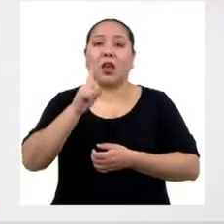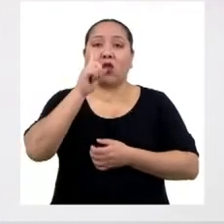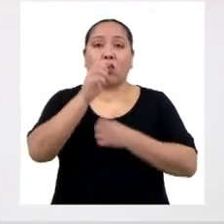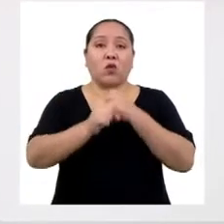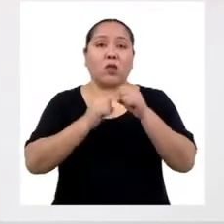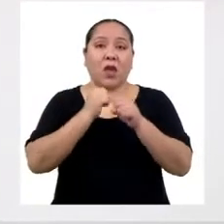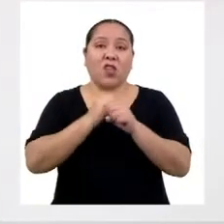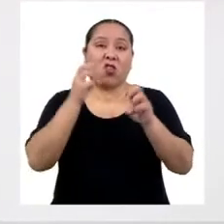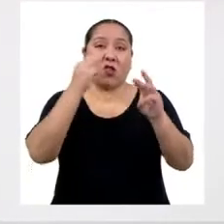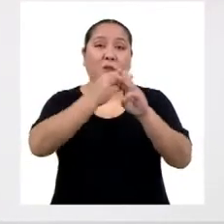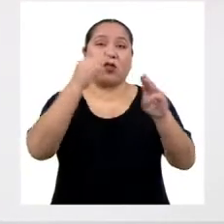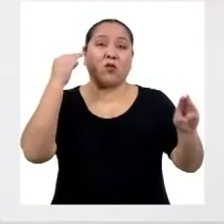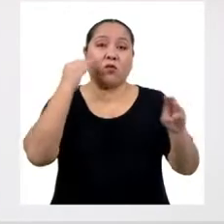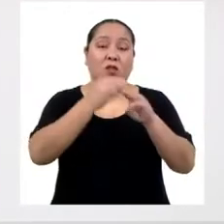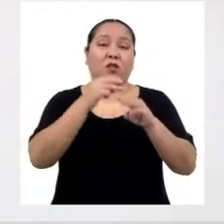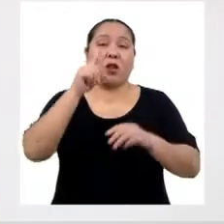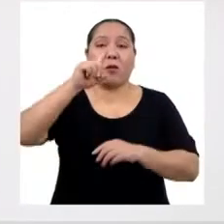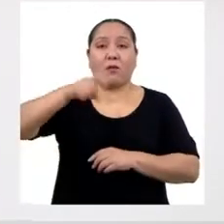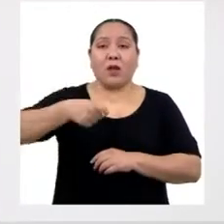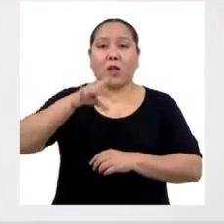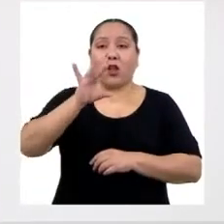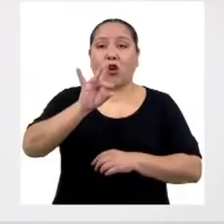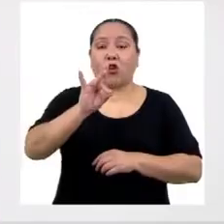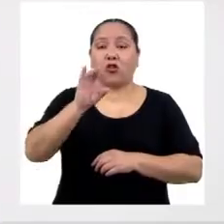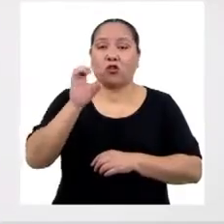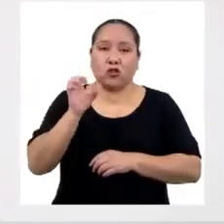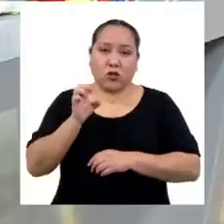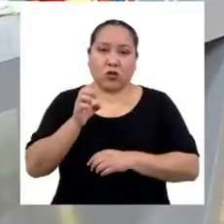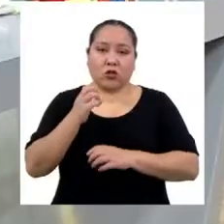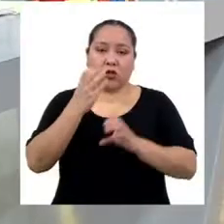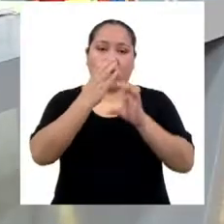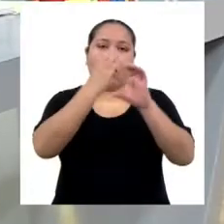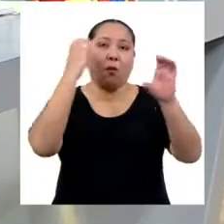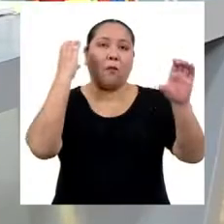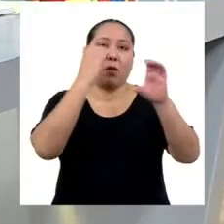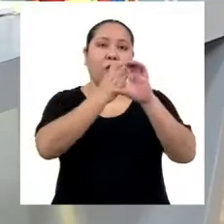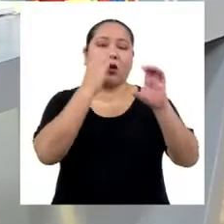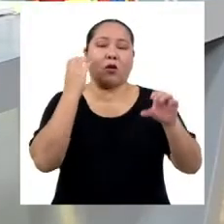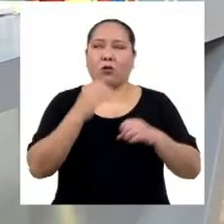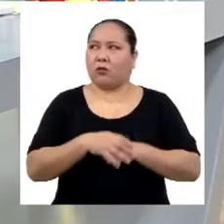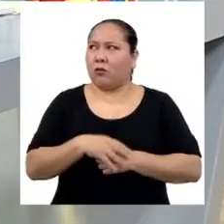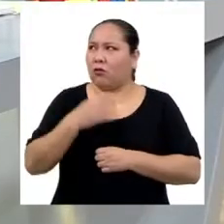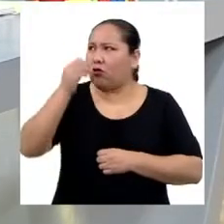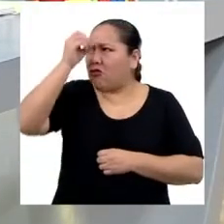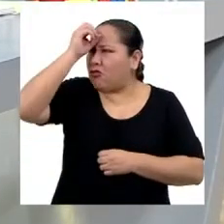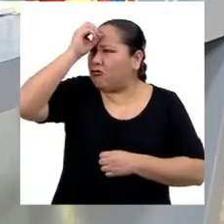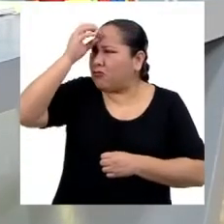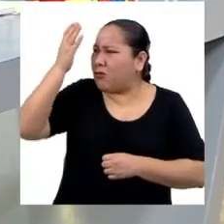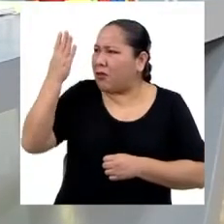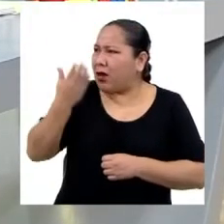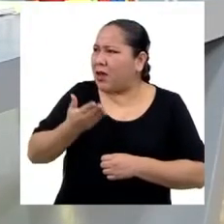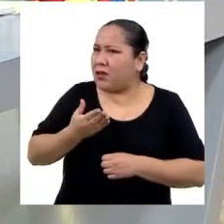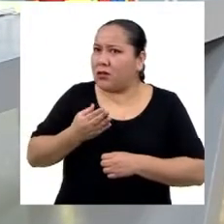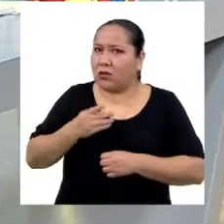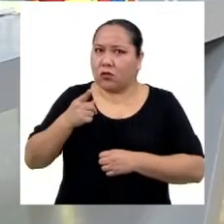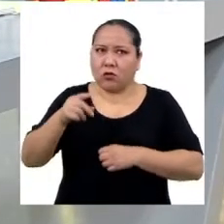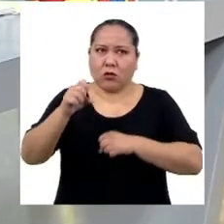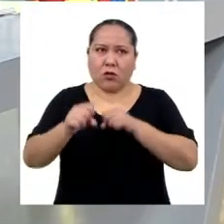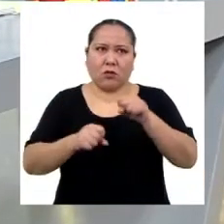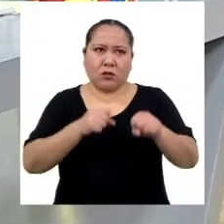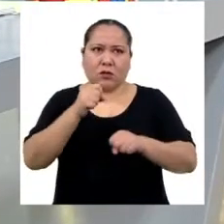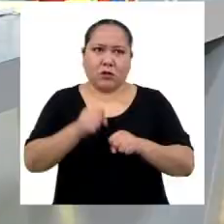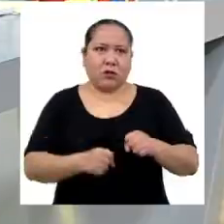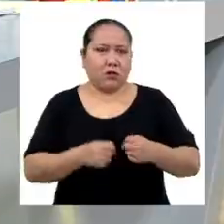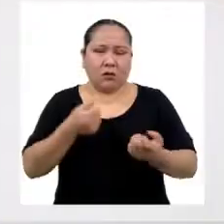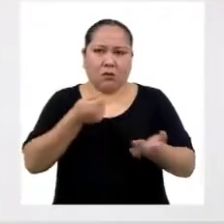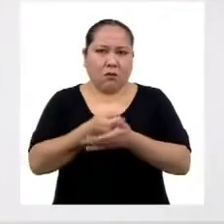y 1.800 si lo hace en micro o combi. No sabía eso. Y una bicicleta cuesta mucho menos